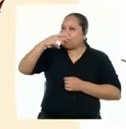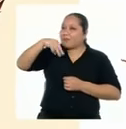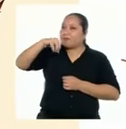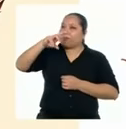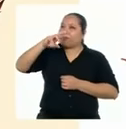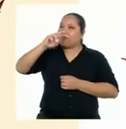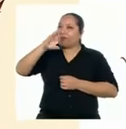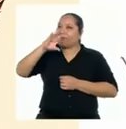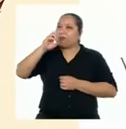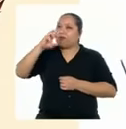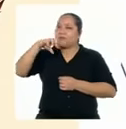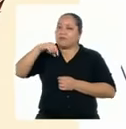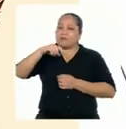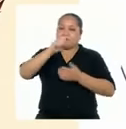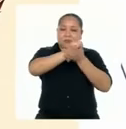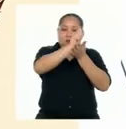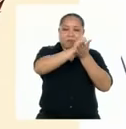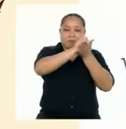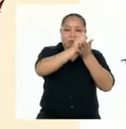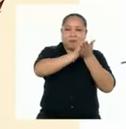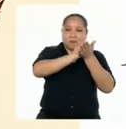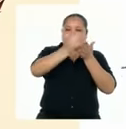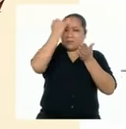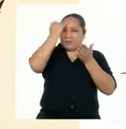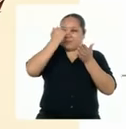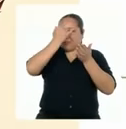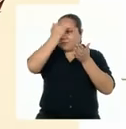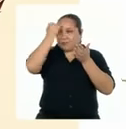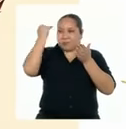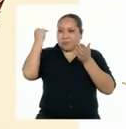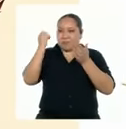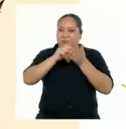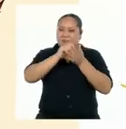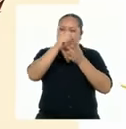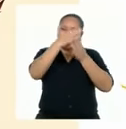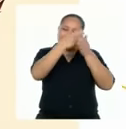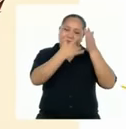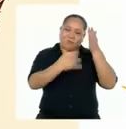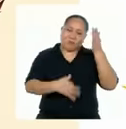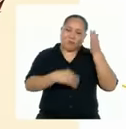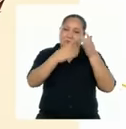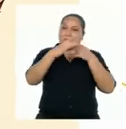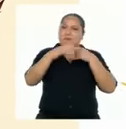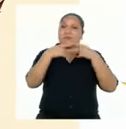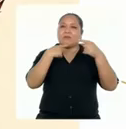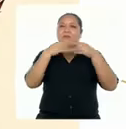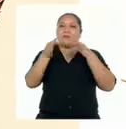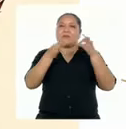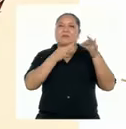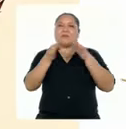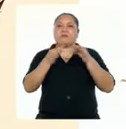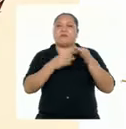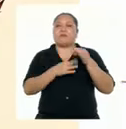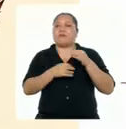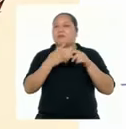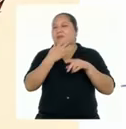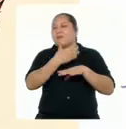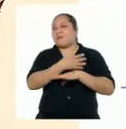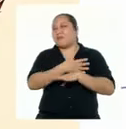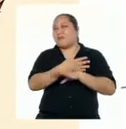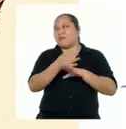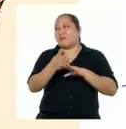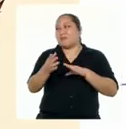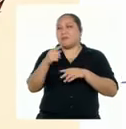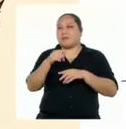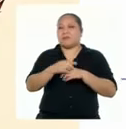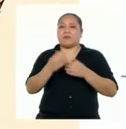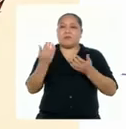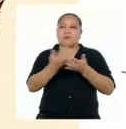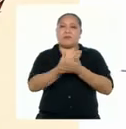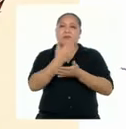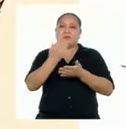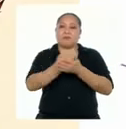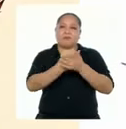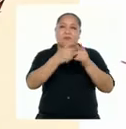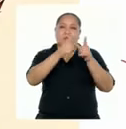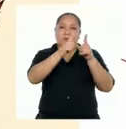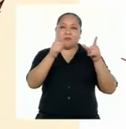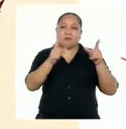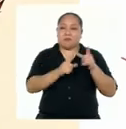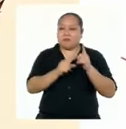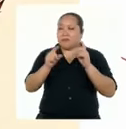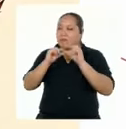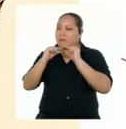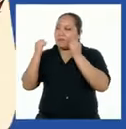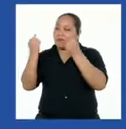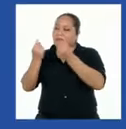escribió una larguísima crónica sobre sus viajes por Asia, para dar a conocer nuevos y asombrosos lugares a la sociedad europea de su